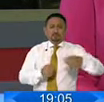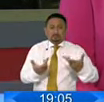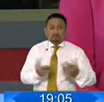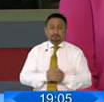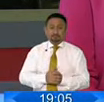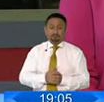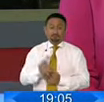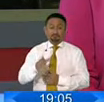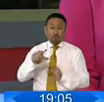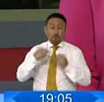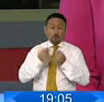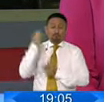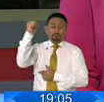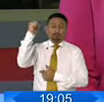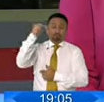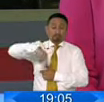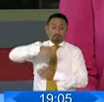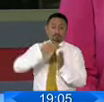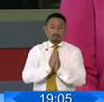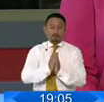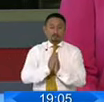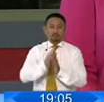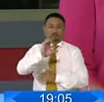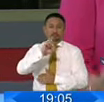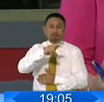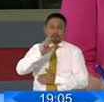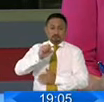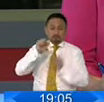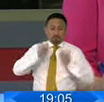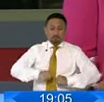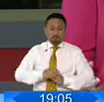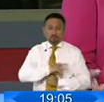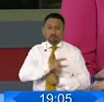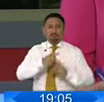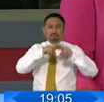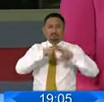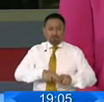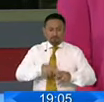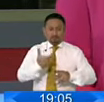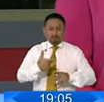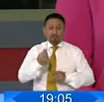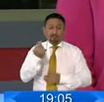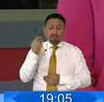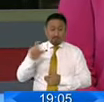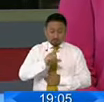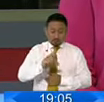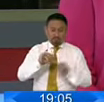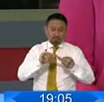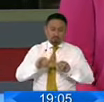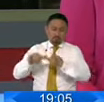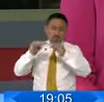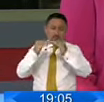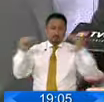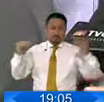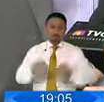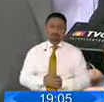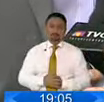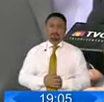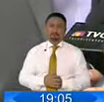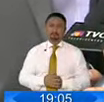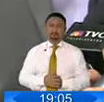Los sindicalistas entregaron un pedido solicitado al organismo para que haya mayor equidad en la asignación de los recursos.